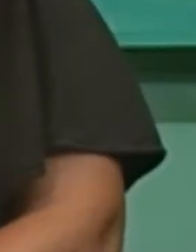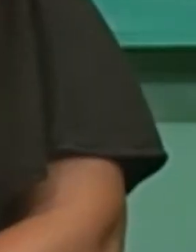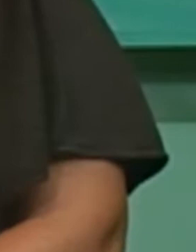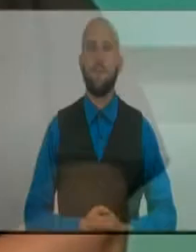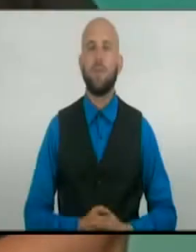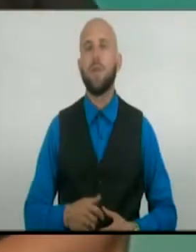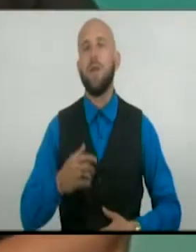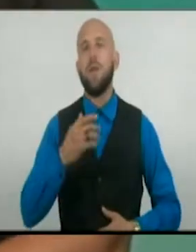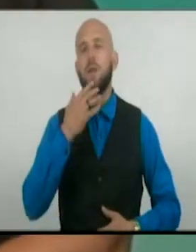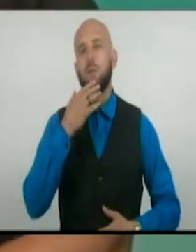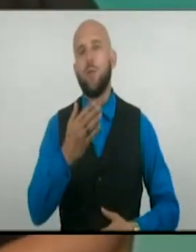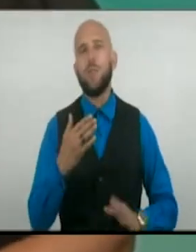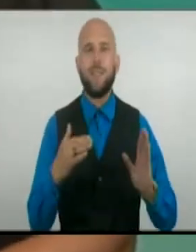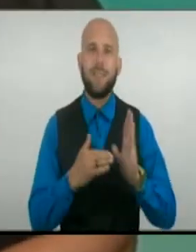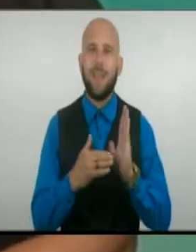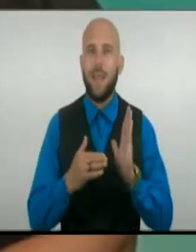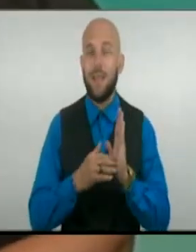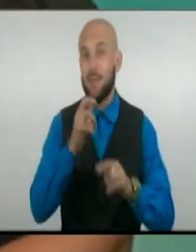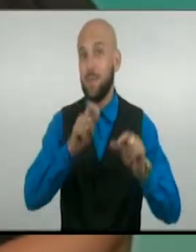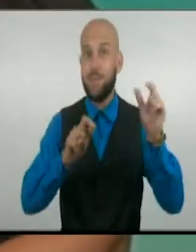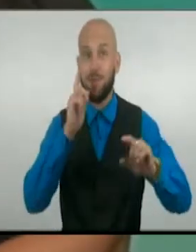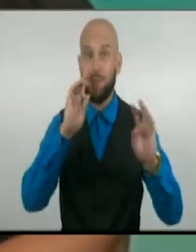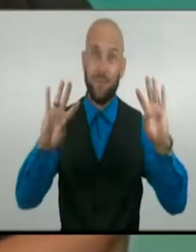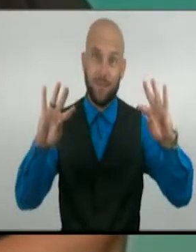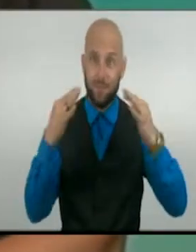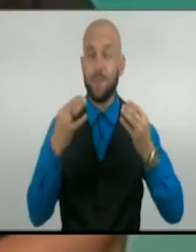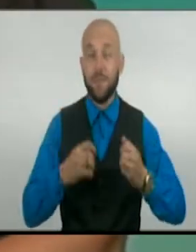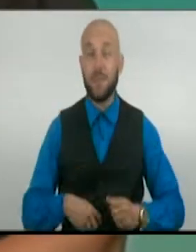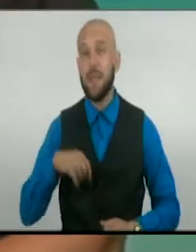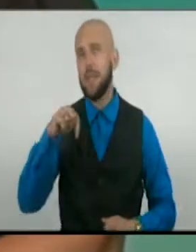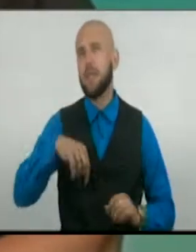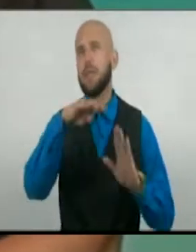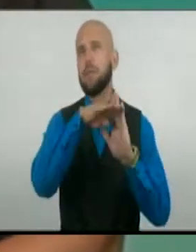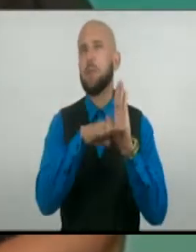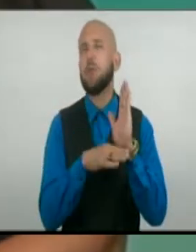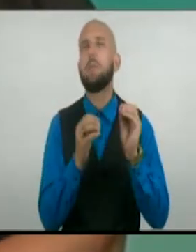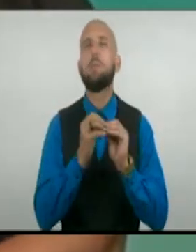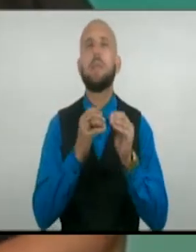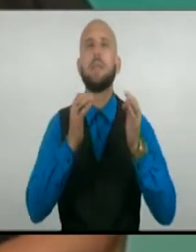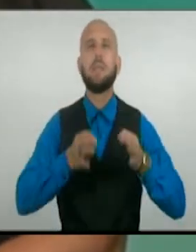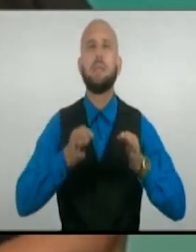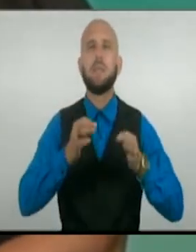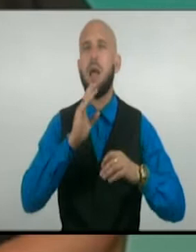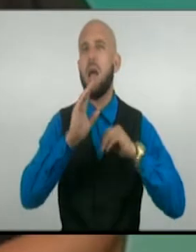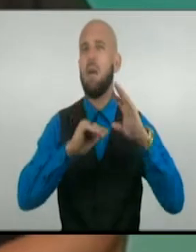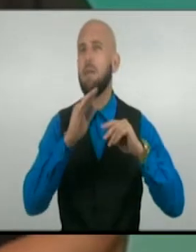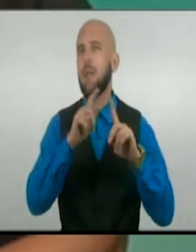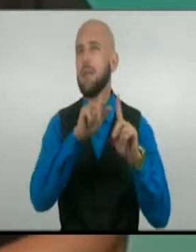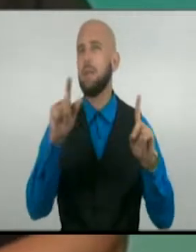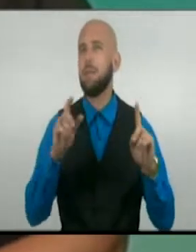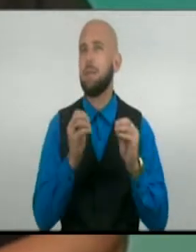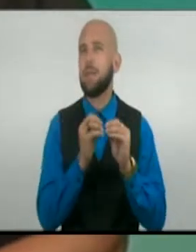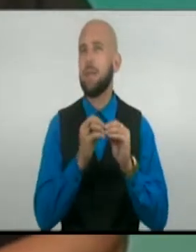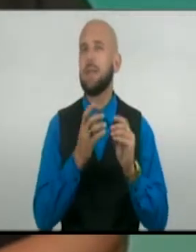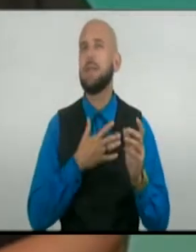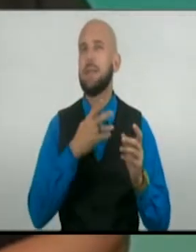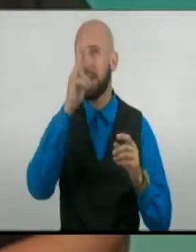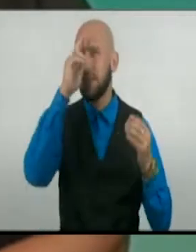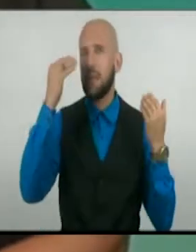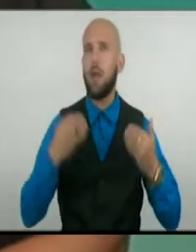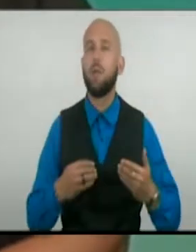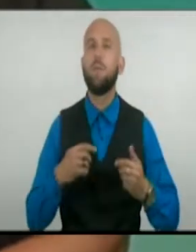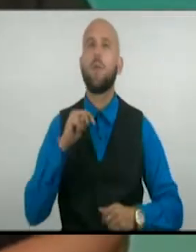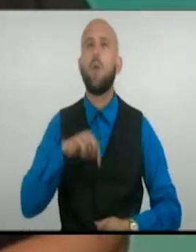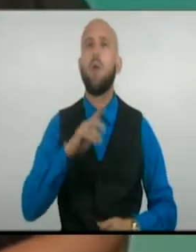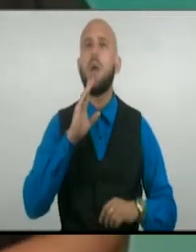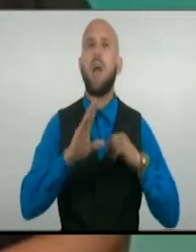buenas tardes amigos y amigas televidentes en este programa dedicado a temas de salud estaremos conversando hoy acerca del programa nacional